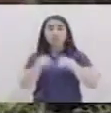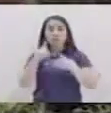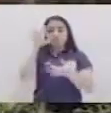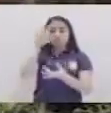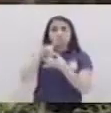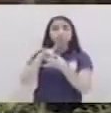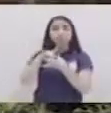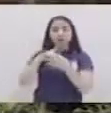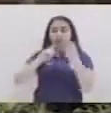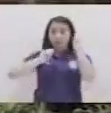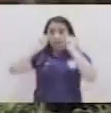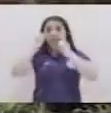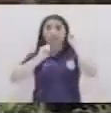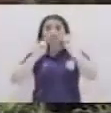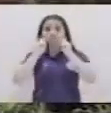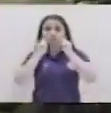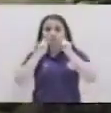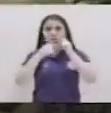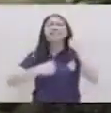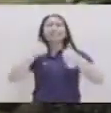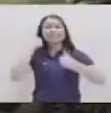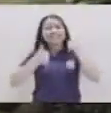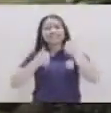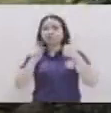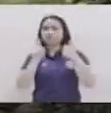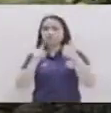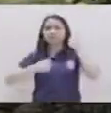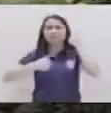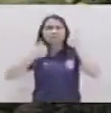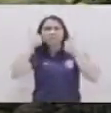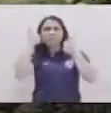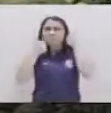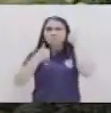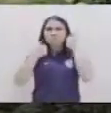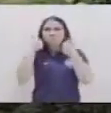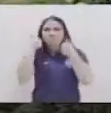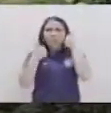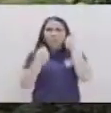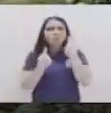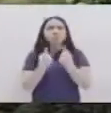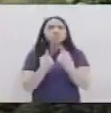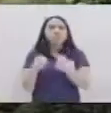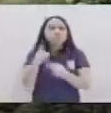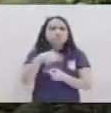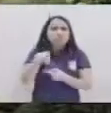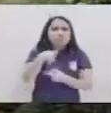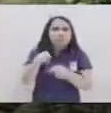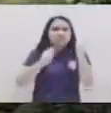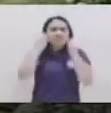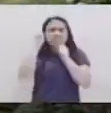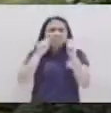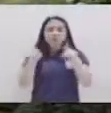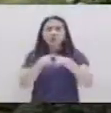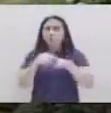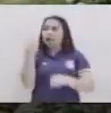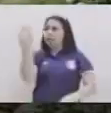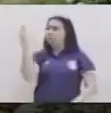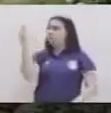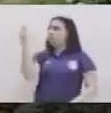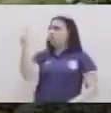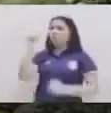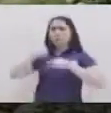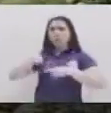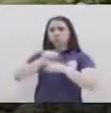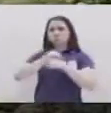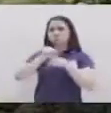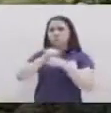el gesto de duda. ¿Sí? ¿Cuál sería ustedes su gesto de duda? Entonces pónganse en un espejo y visualícense